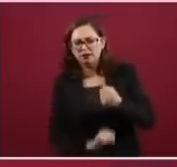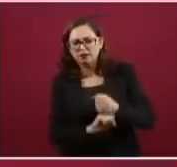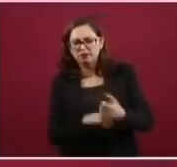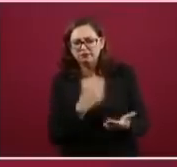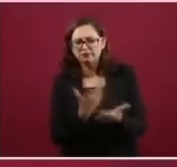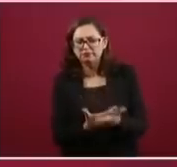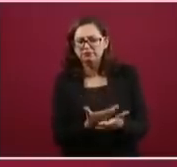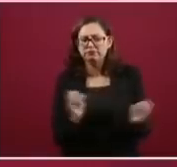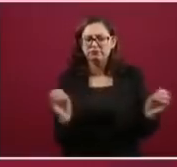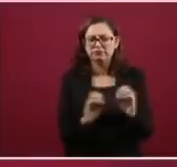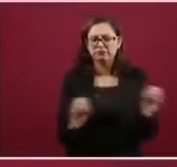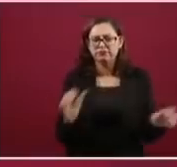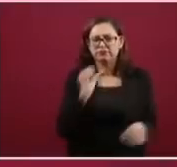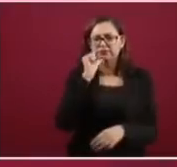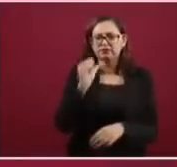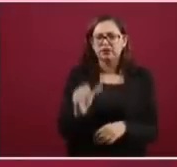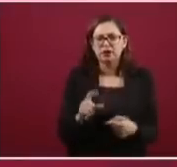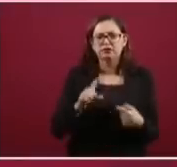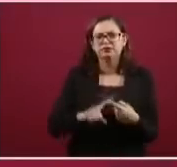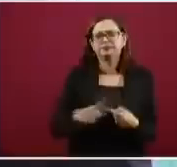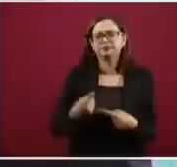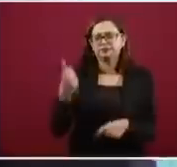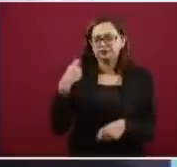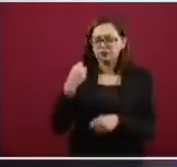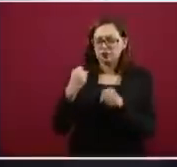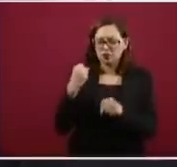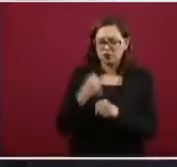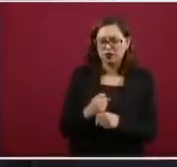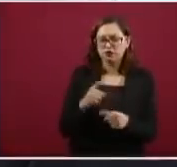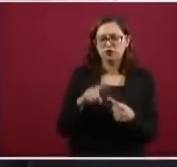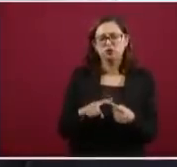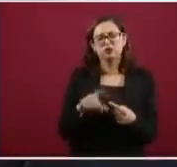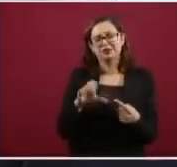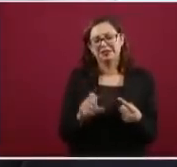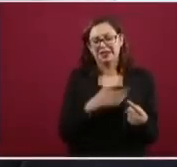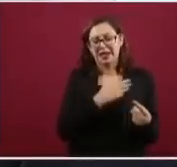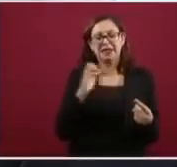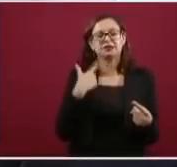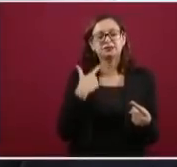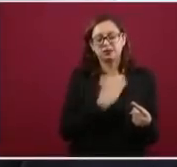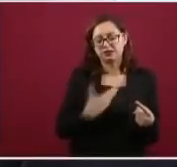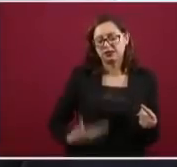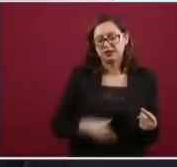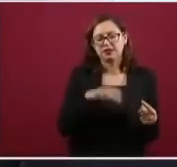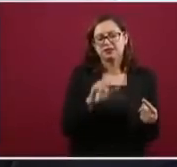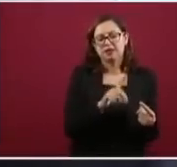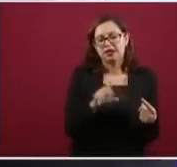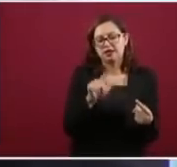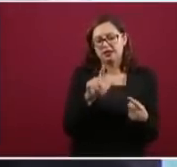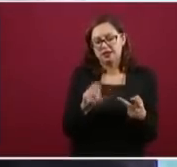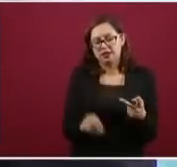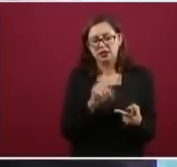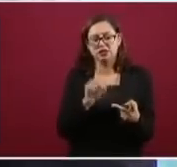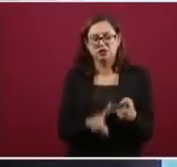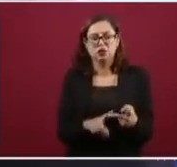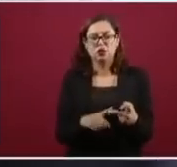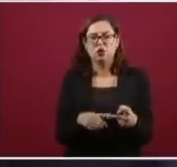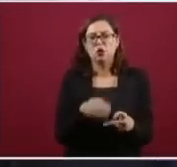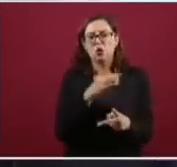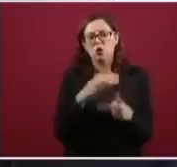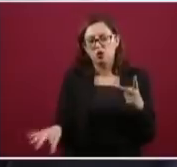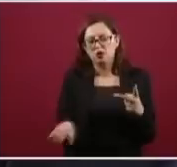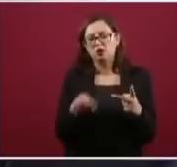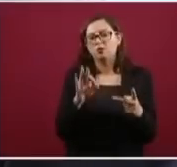precio en el último año de zedillo el primer año de focs el último año de foxy el primer año de calderón